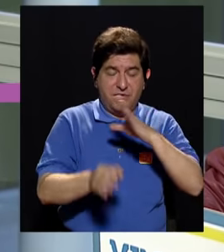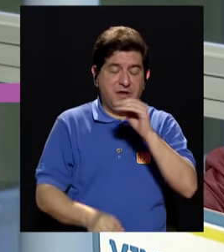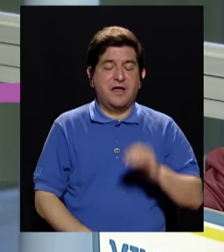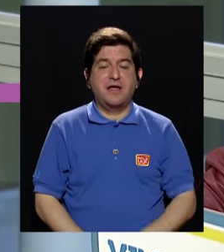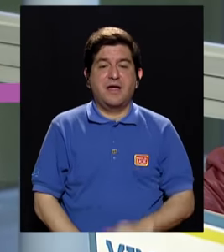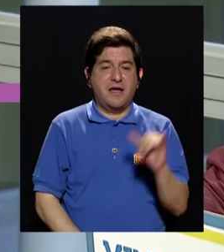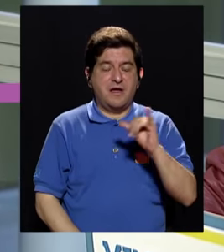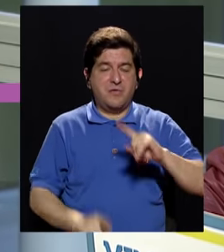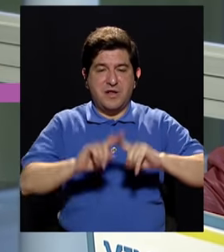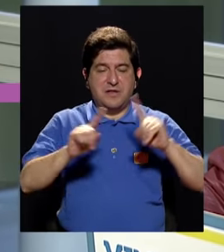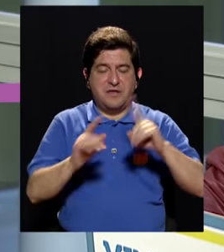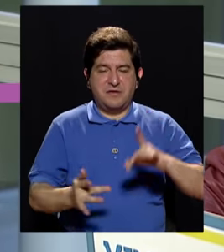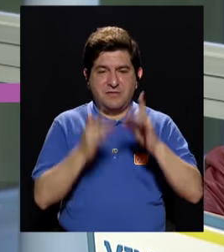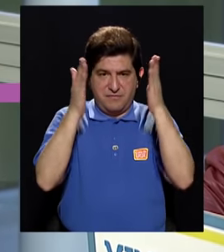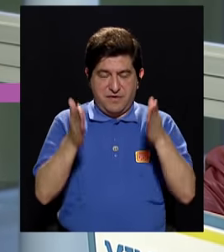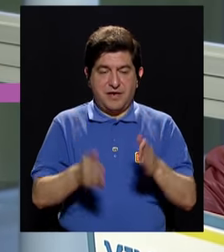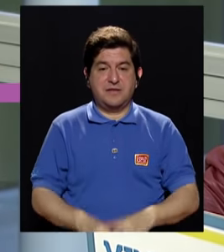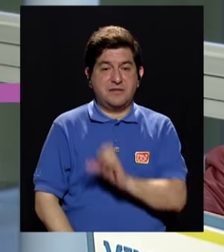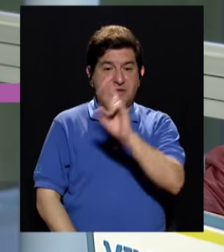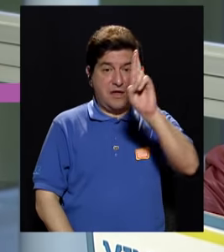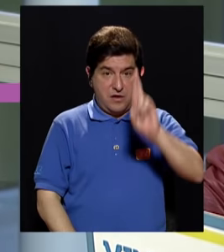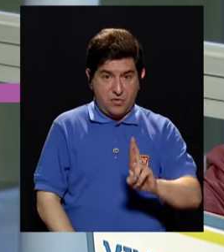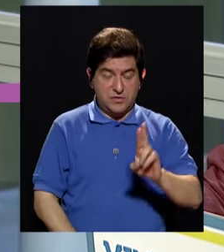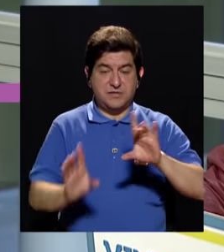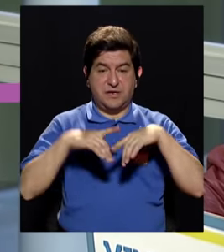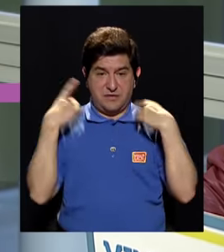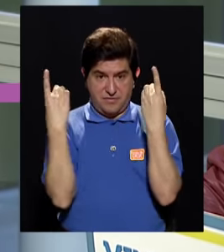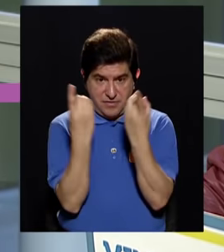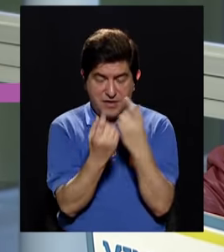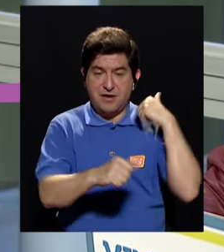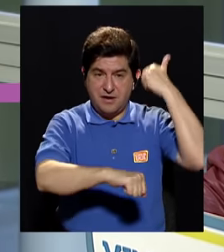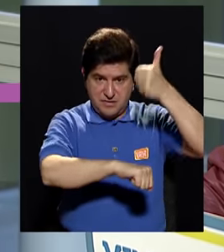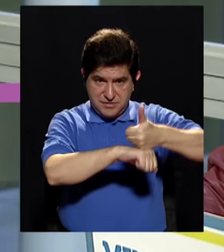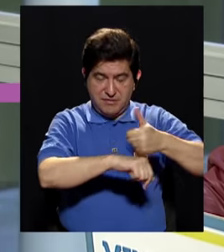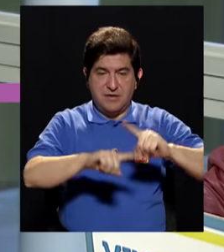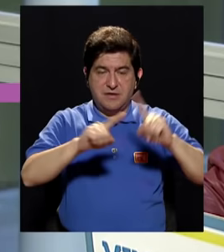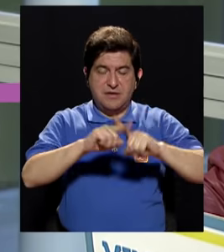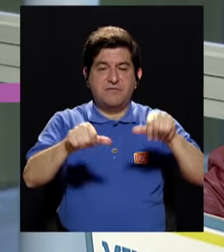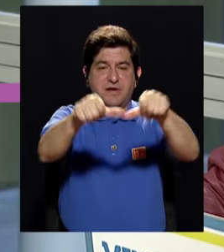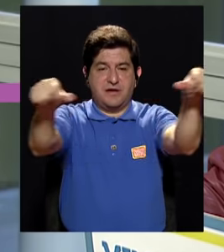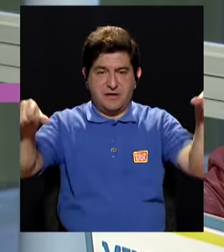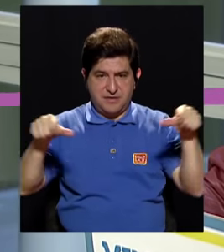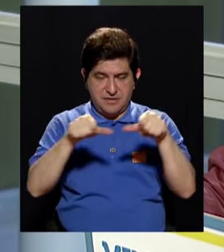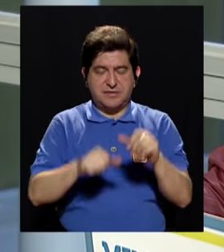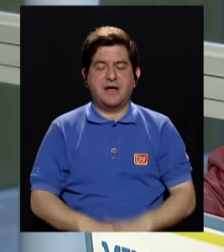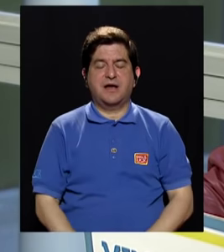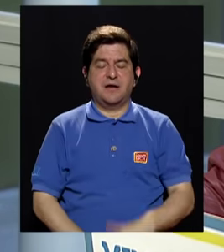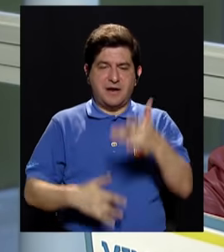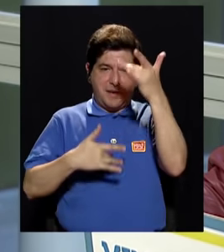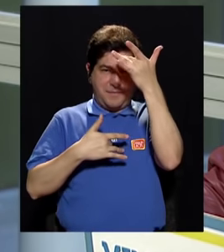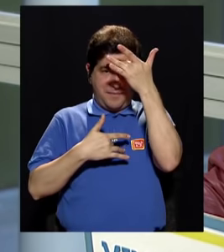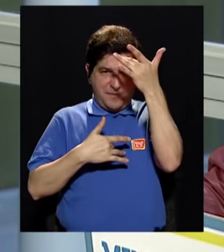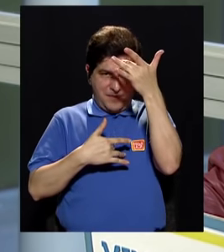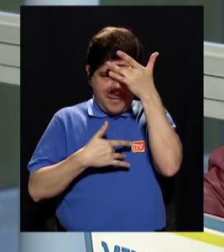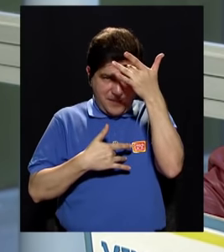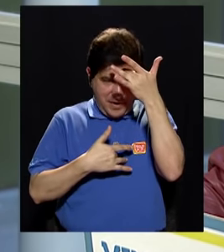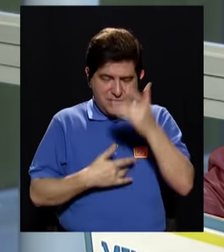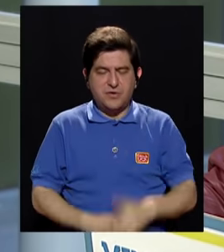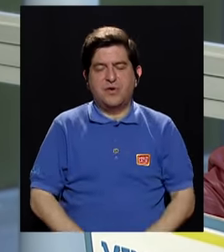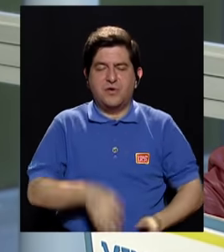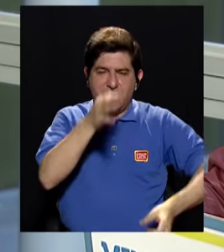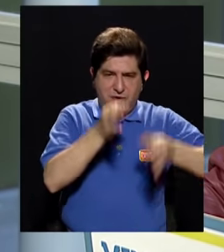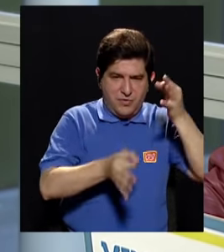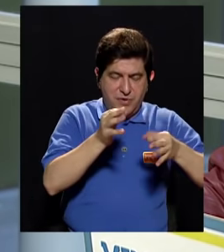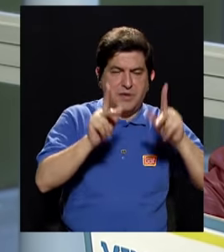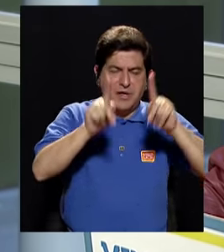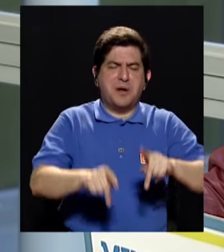diferente Ahora en Costa Rica el departamento está constituido por varias secciones entonces patología forense que es la que la mayoría